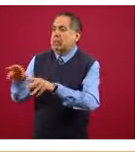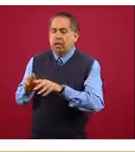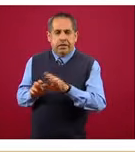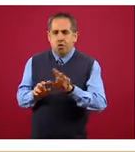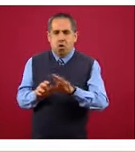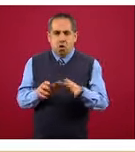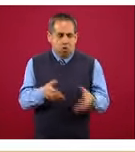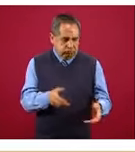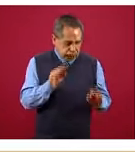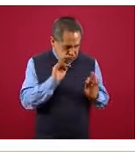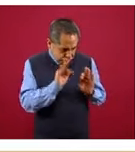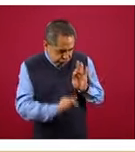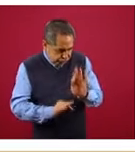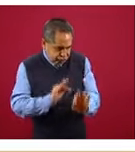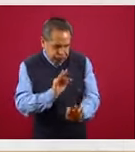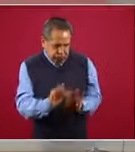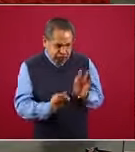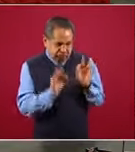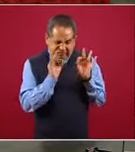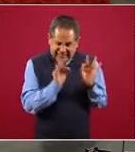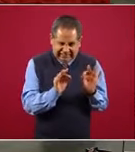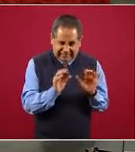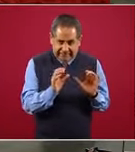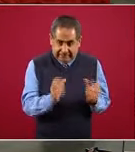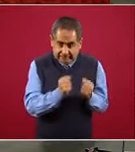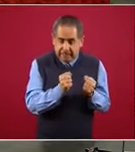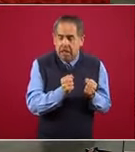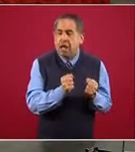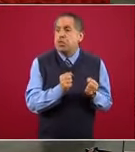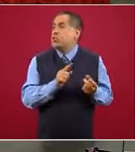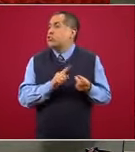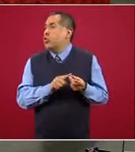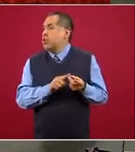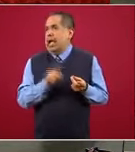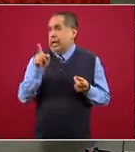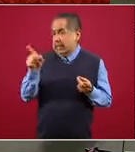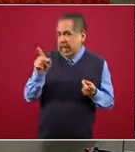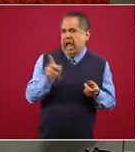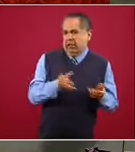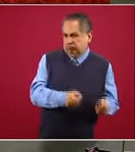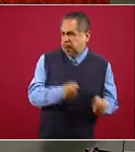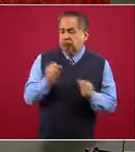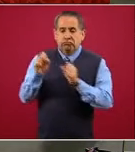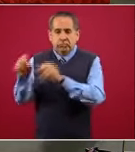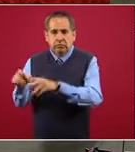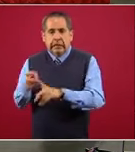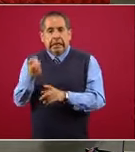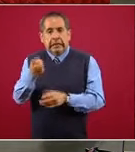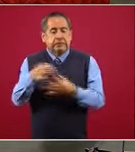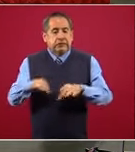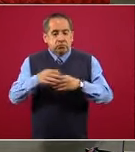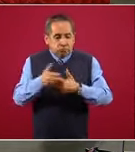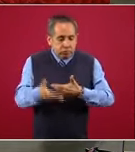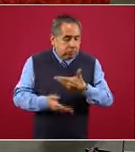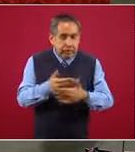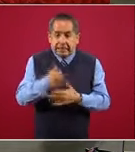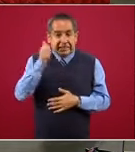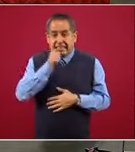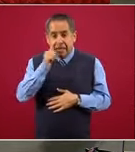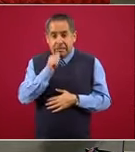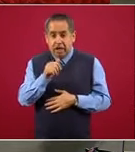urgencias, ahora ser unos sistemas muy integradores, clínicos, que deben de prestar servicios médicos desde la